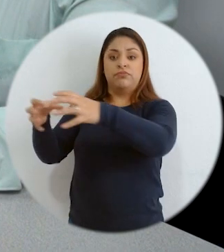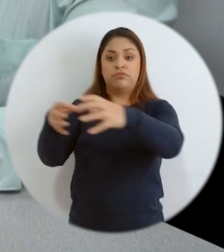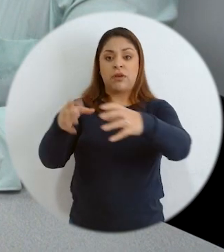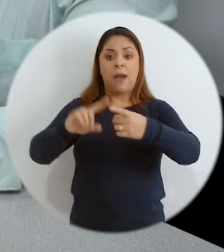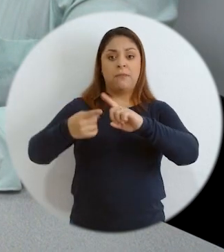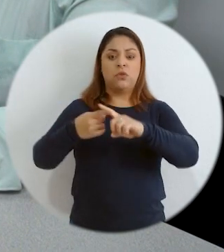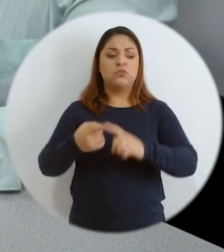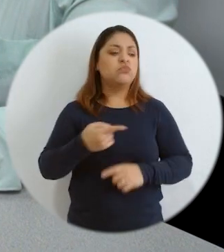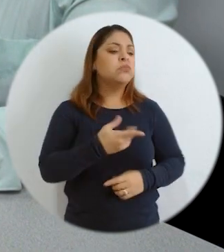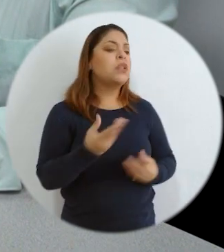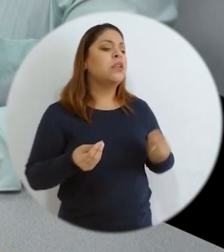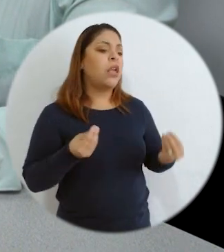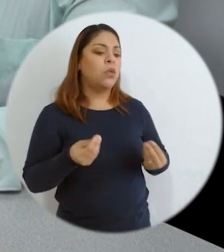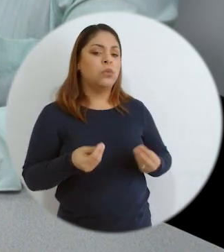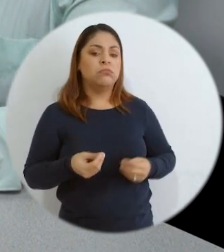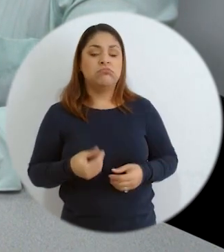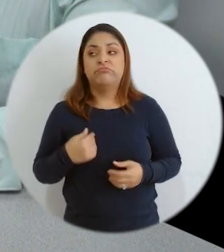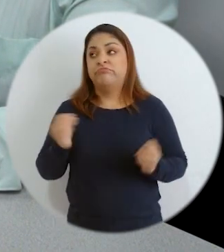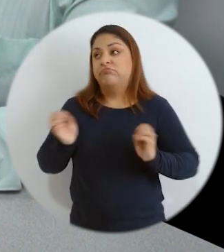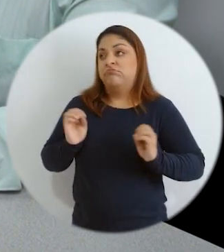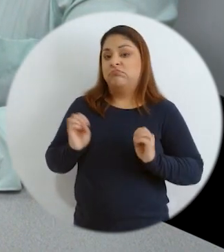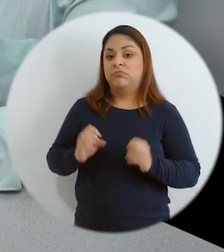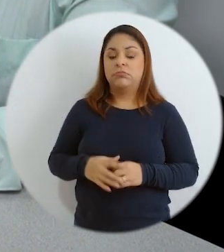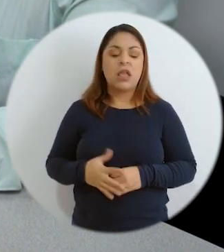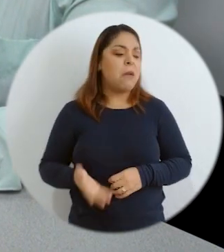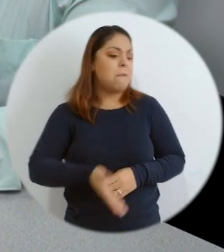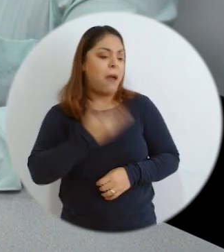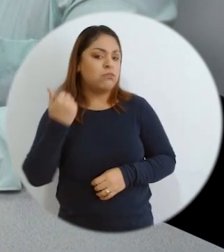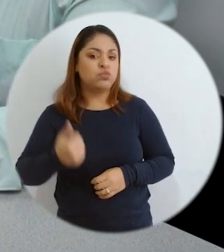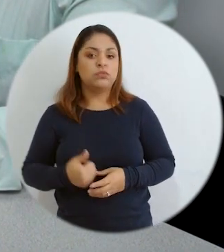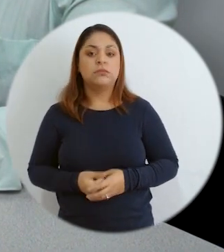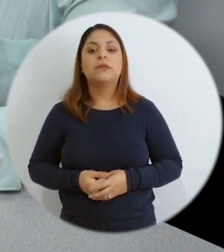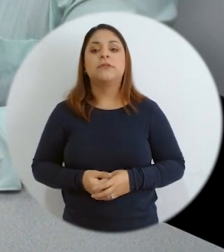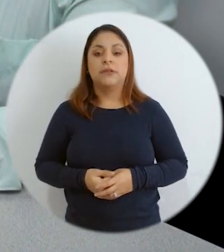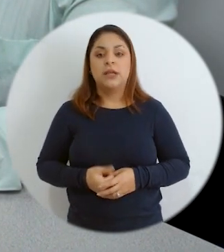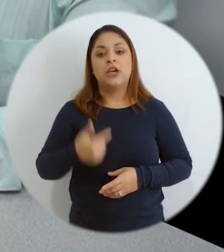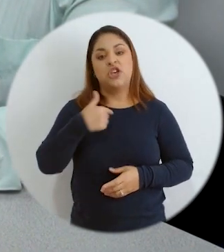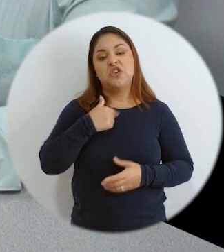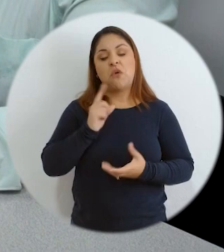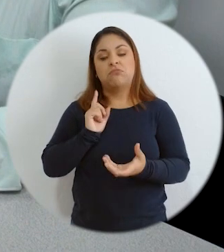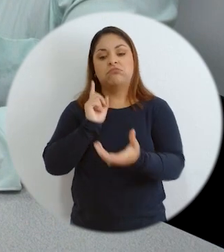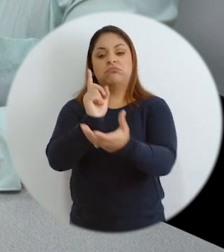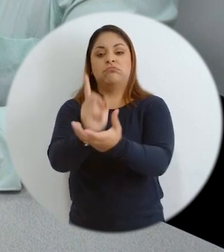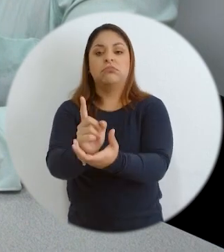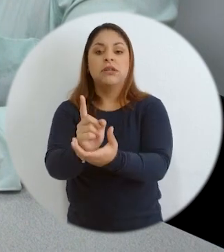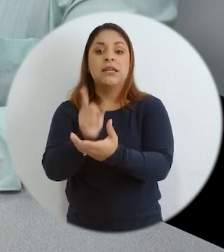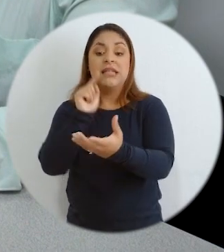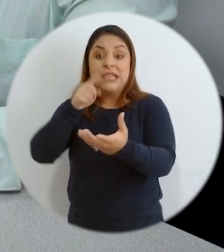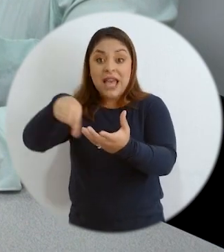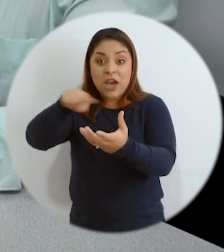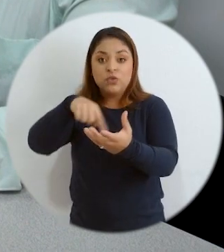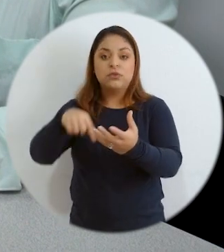estoy ahí y de pronto llegan unos compas y me dicen, ¿qué estoy haciendo? Y yo, nada, vámonos con nosotros, vámonos, ¿verdad? Yo iba con ellos y ellos